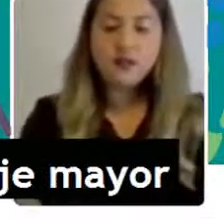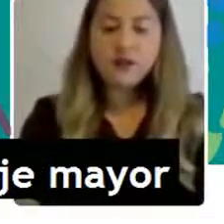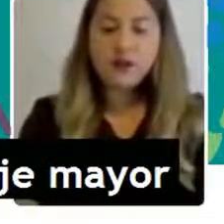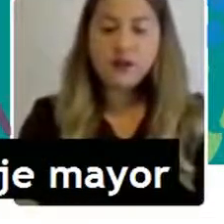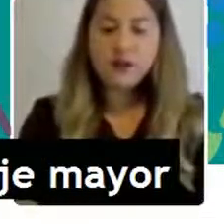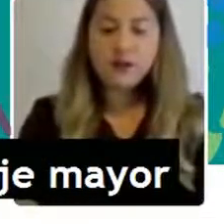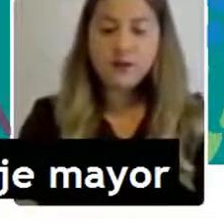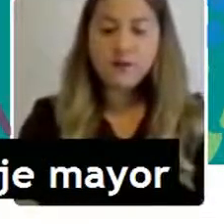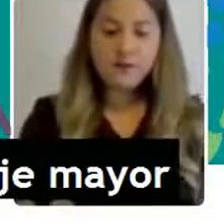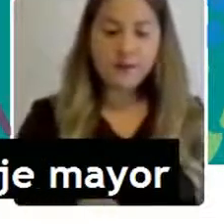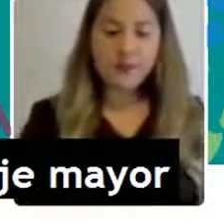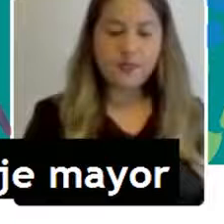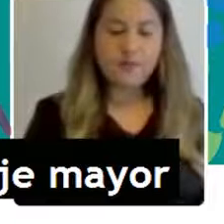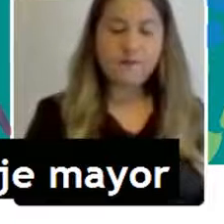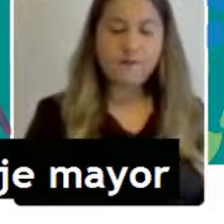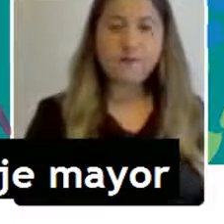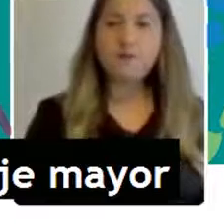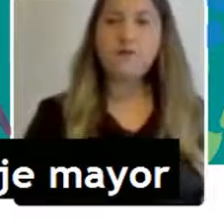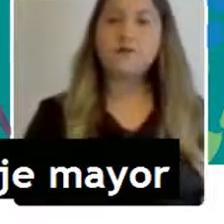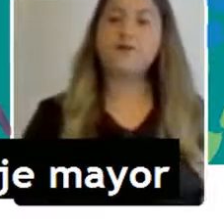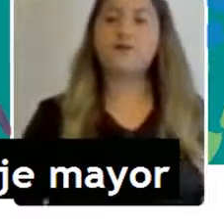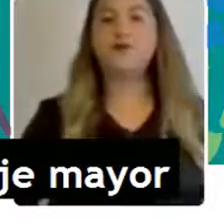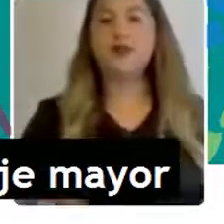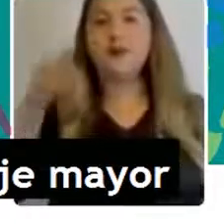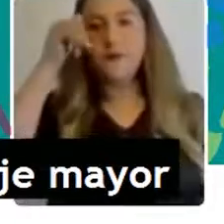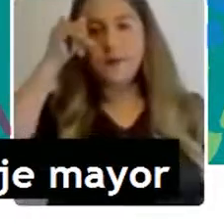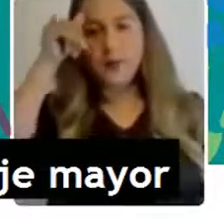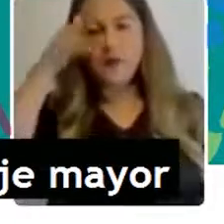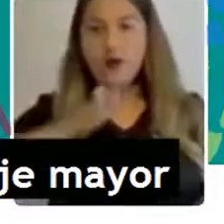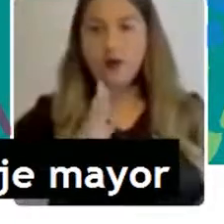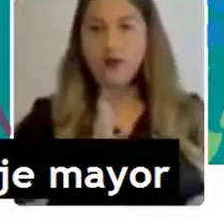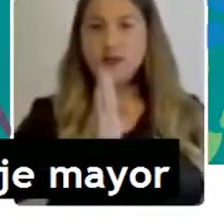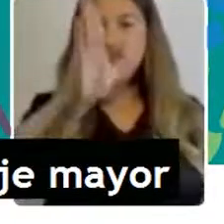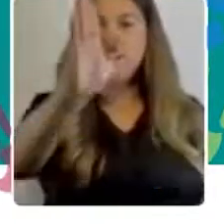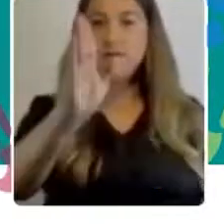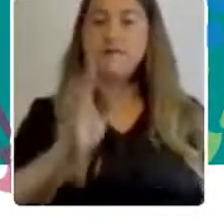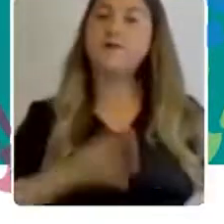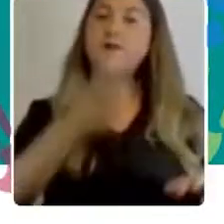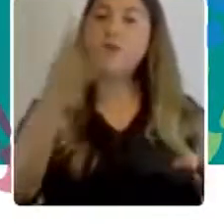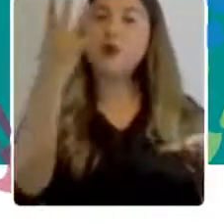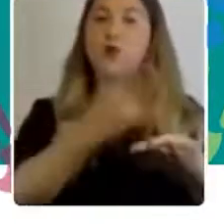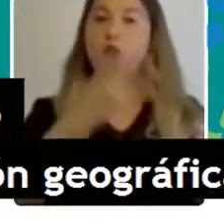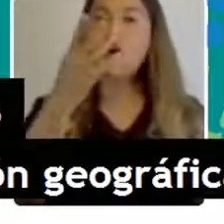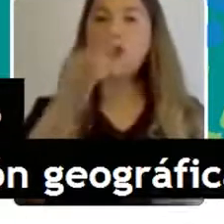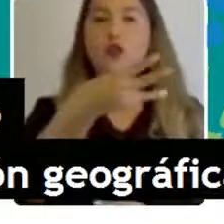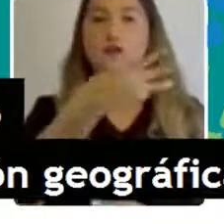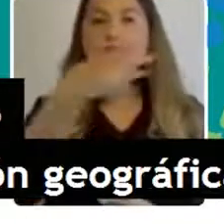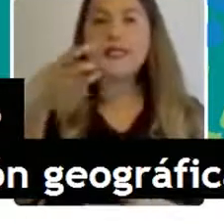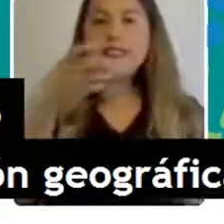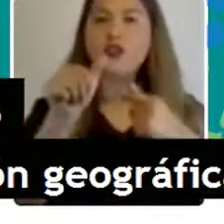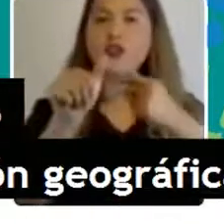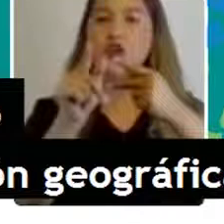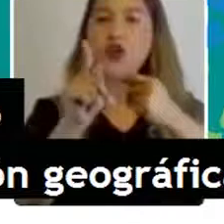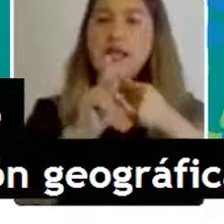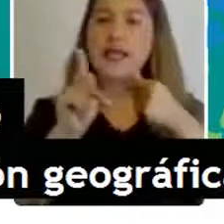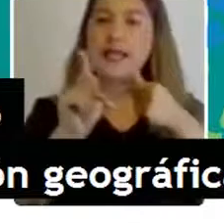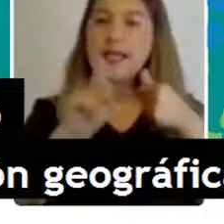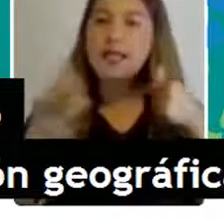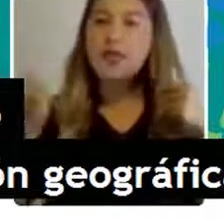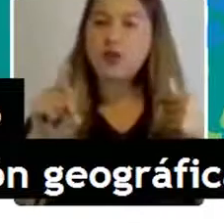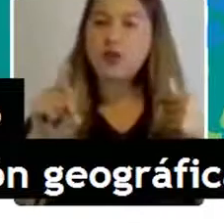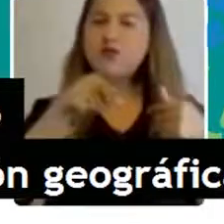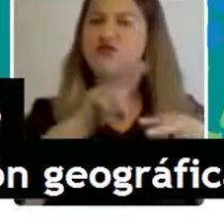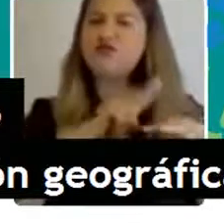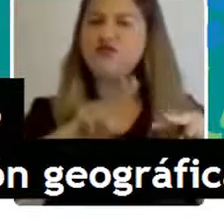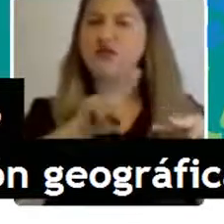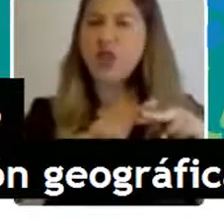peculiar, tiene 4.300 kilómetros de extensión en su eje mayor, genera problemas serios cuando